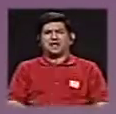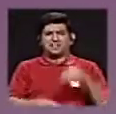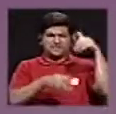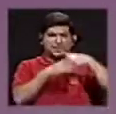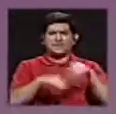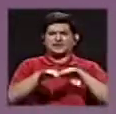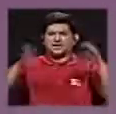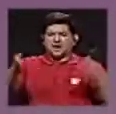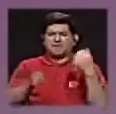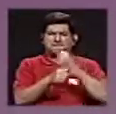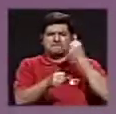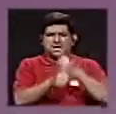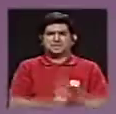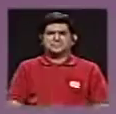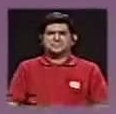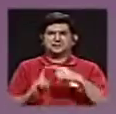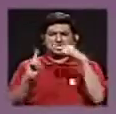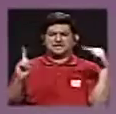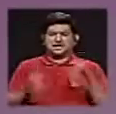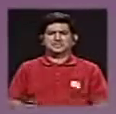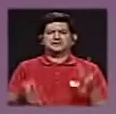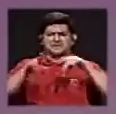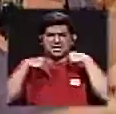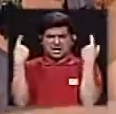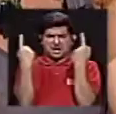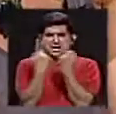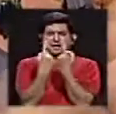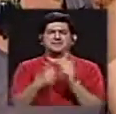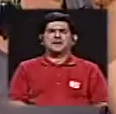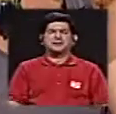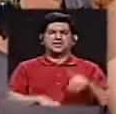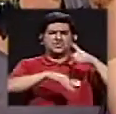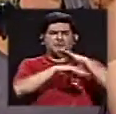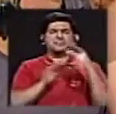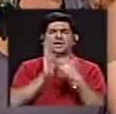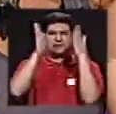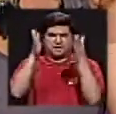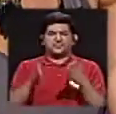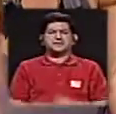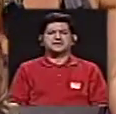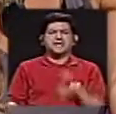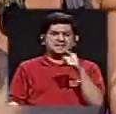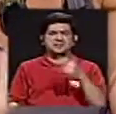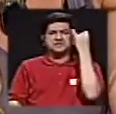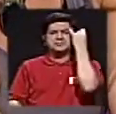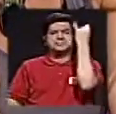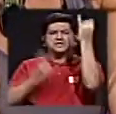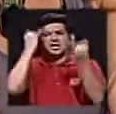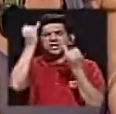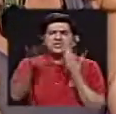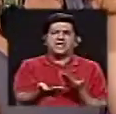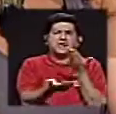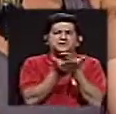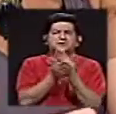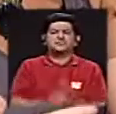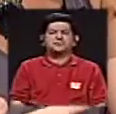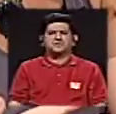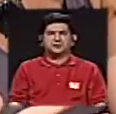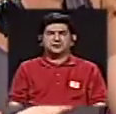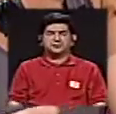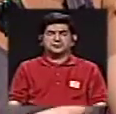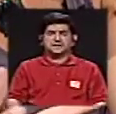las mesas de trabajo desde el partido se enviaron también delegados y delegadas para que aportaran verdad esos ideas sus propuestas en la